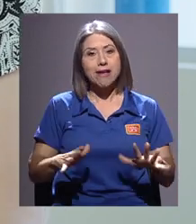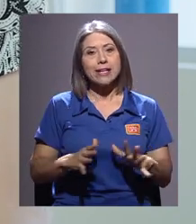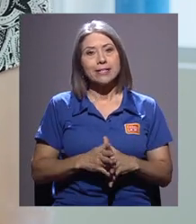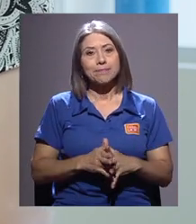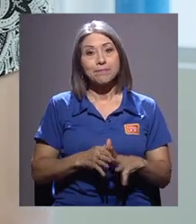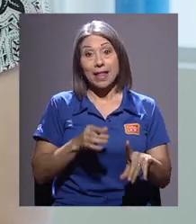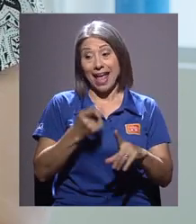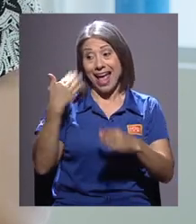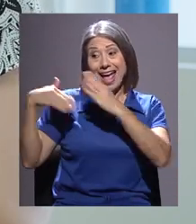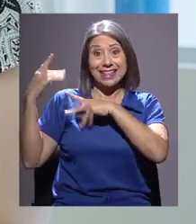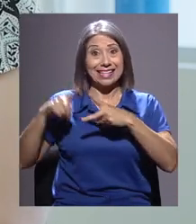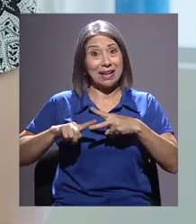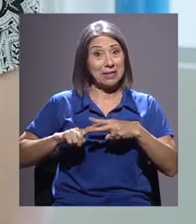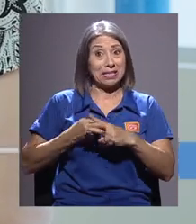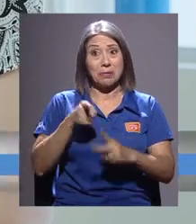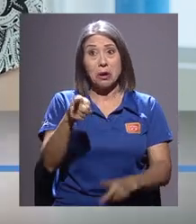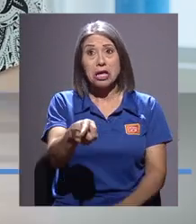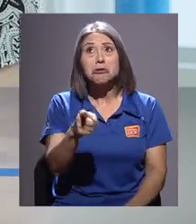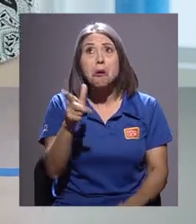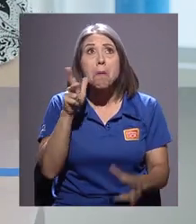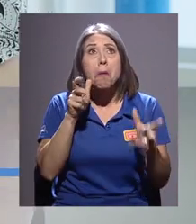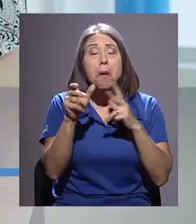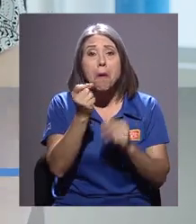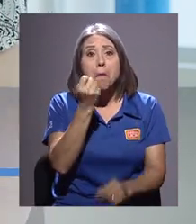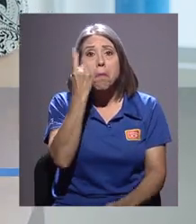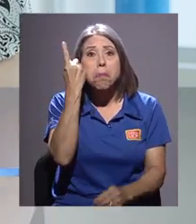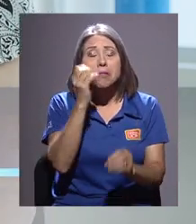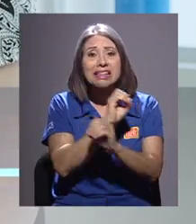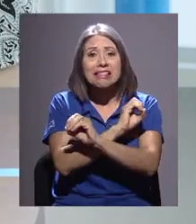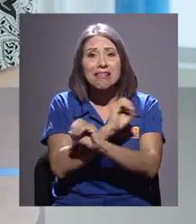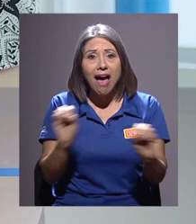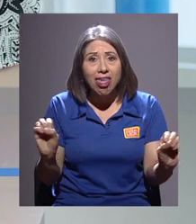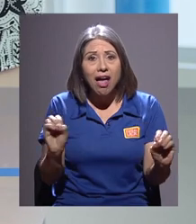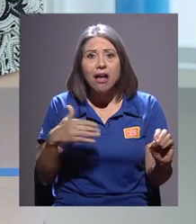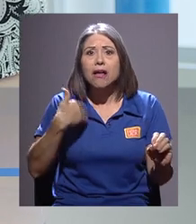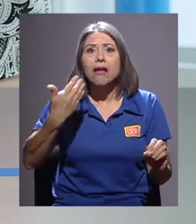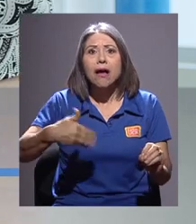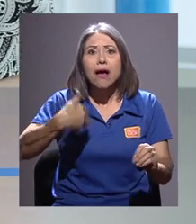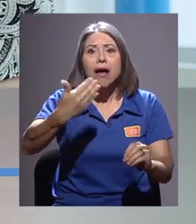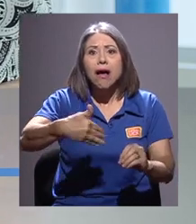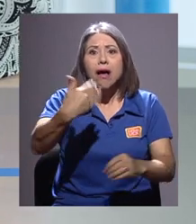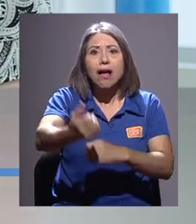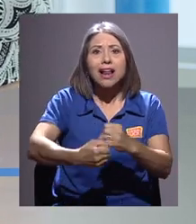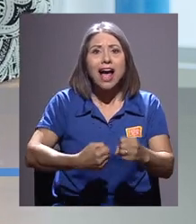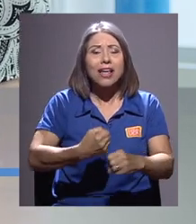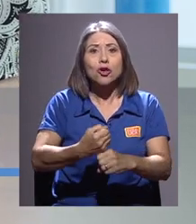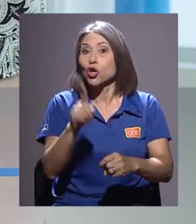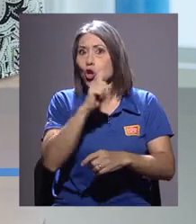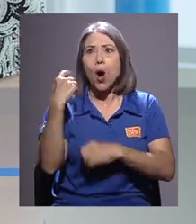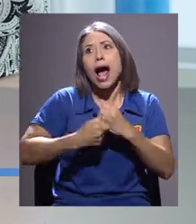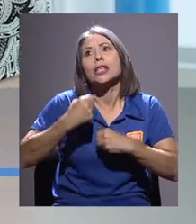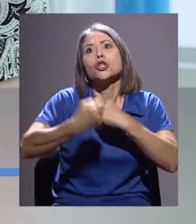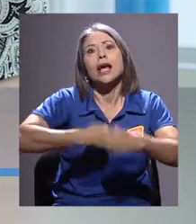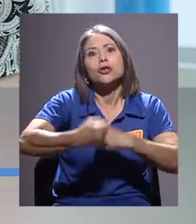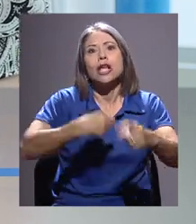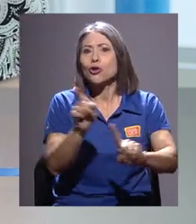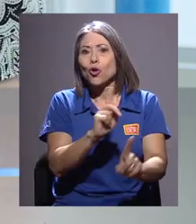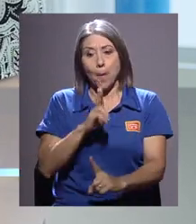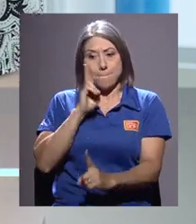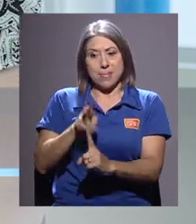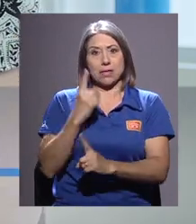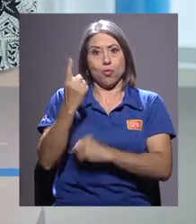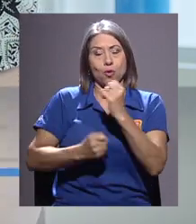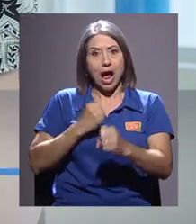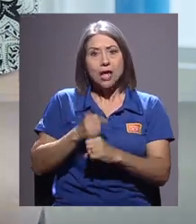que al principio no entienden nada, a cómo al avanzar el año, es que ni siquiera son los años, sino durante el mismo